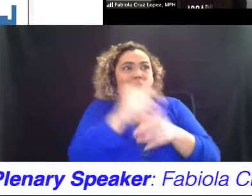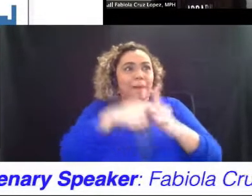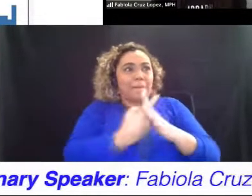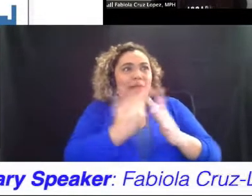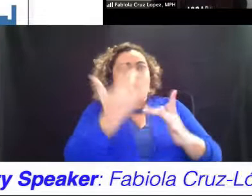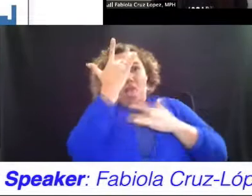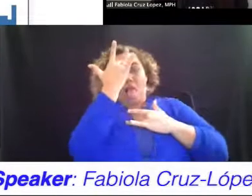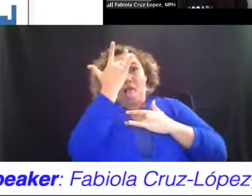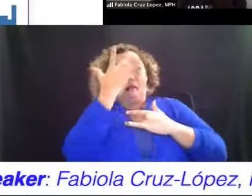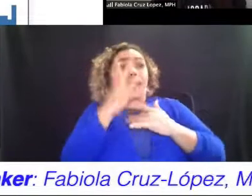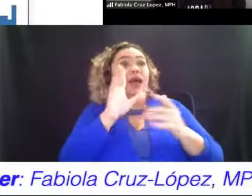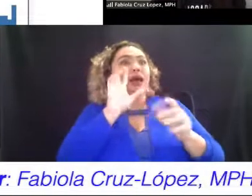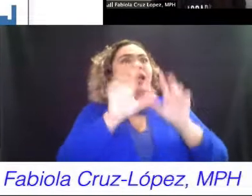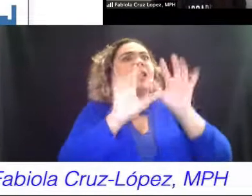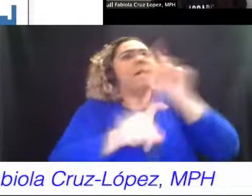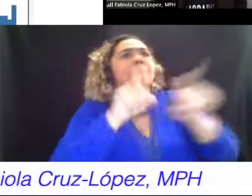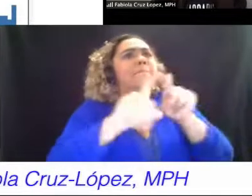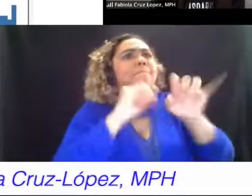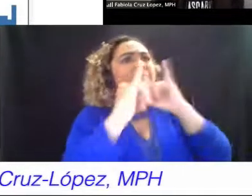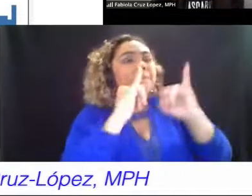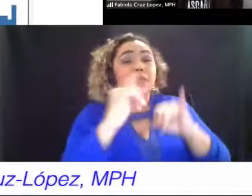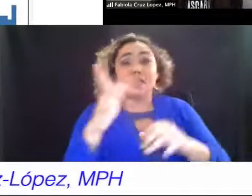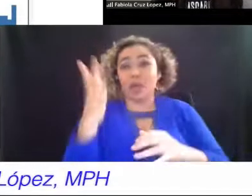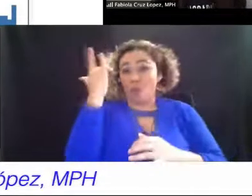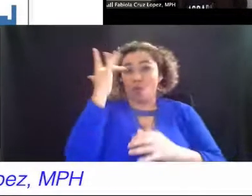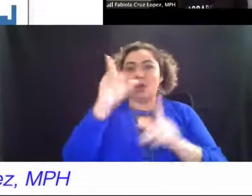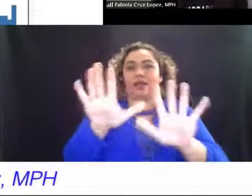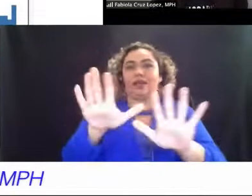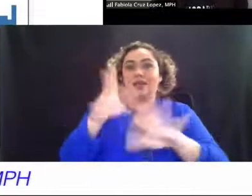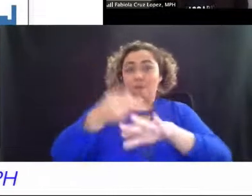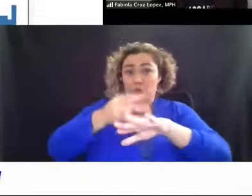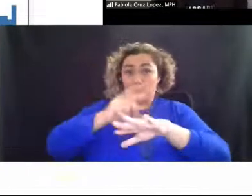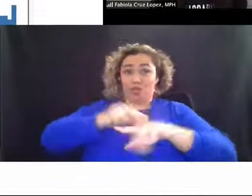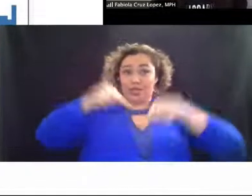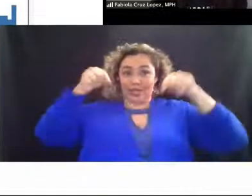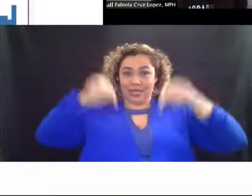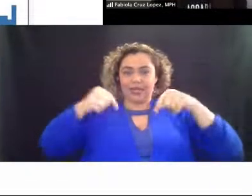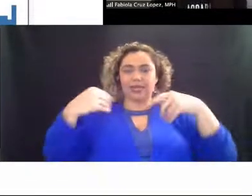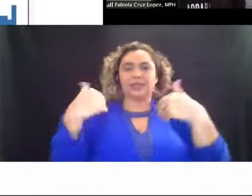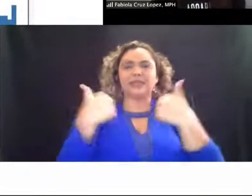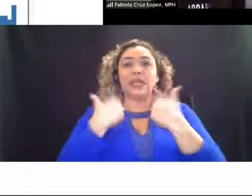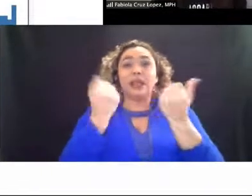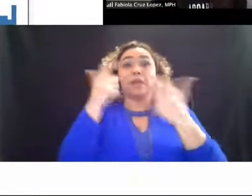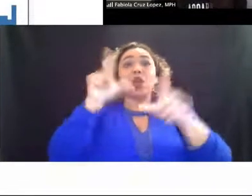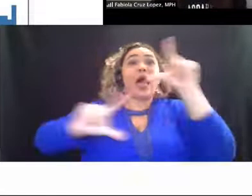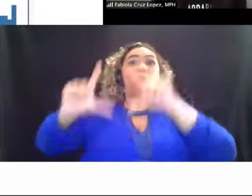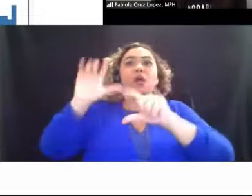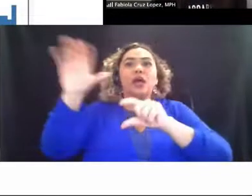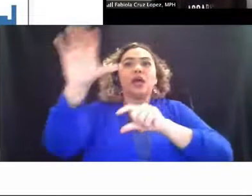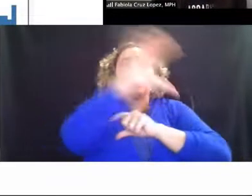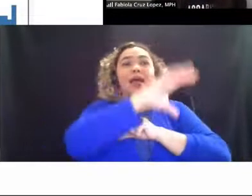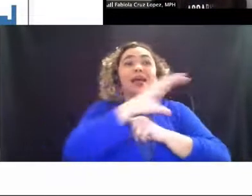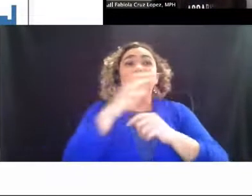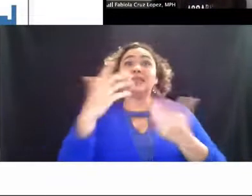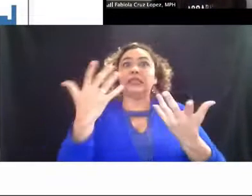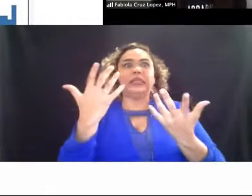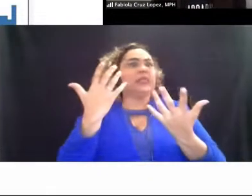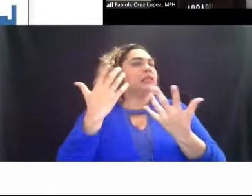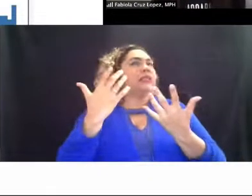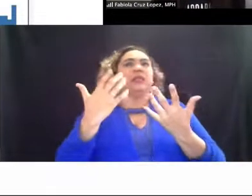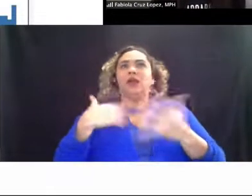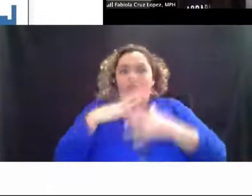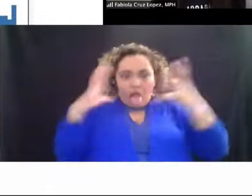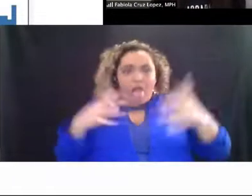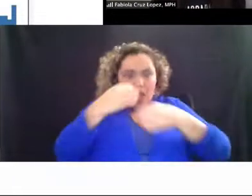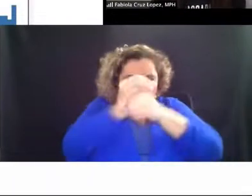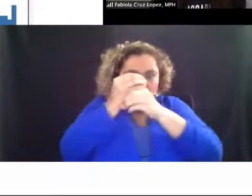síntomas. ¿Y a qué se debe mucho esto? Ahora mismo en Puerto Rico tenemos muchos laboratorios, la capacidad está saturada para procesar